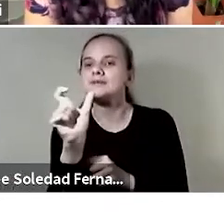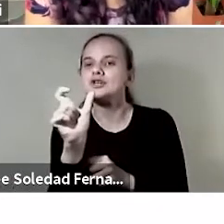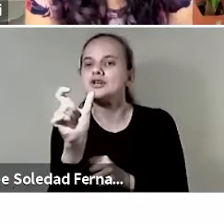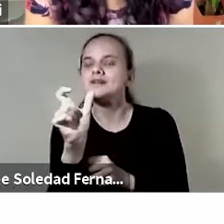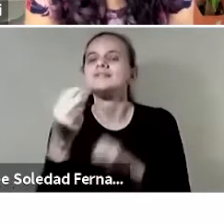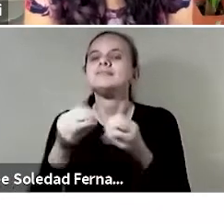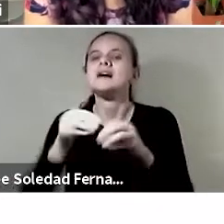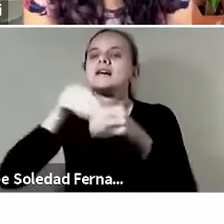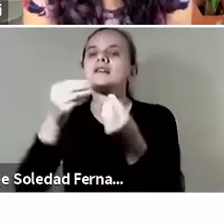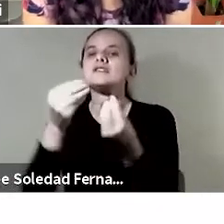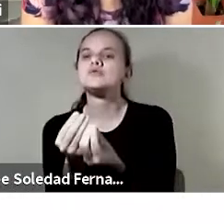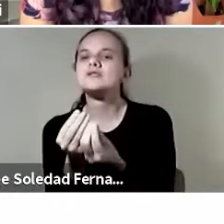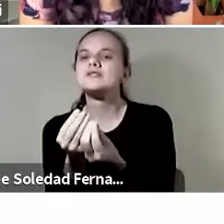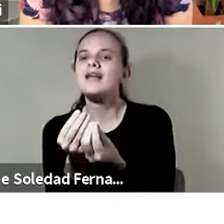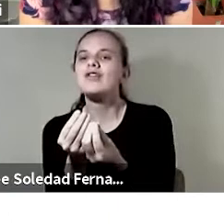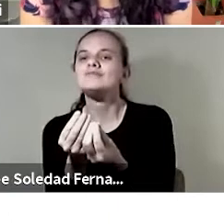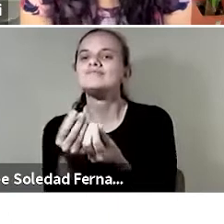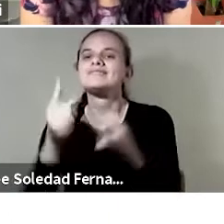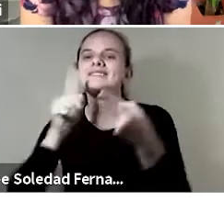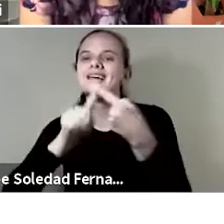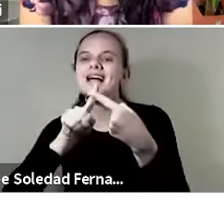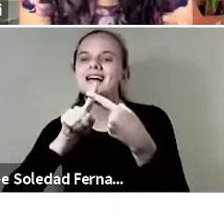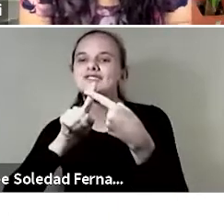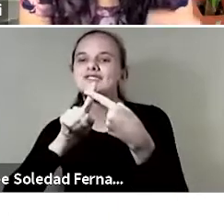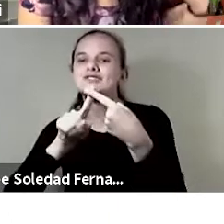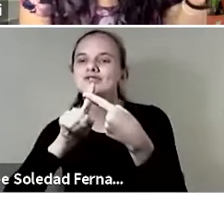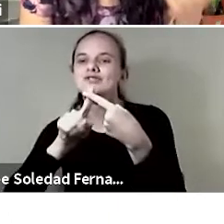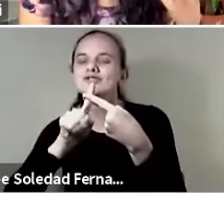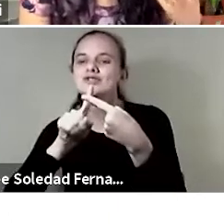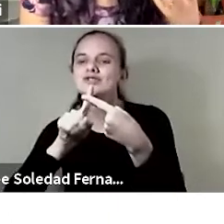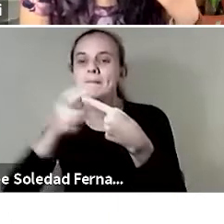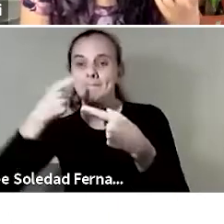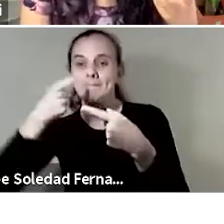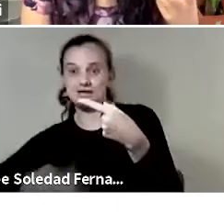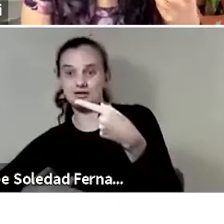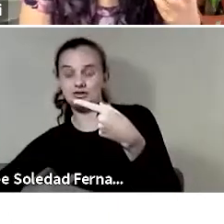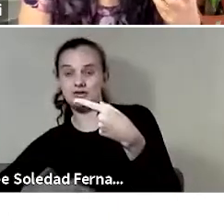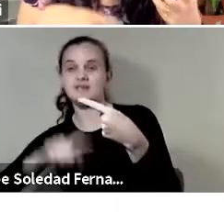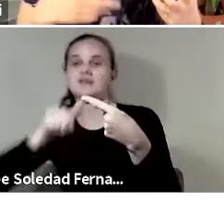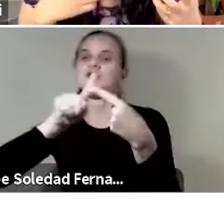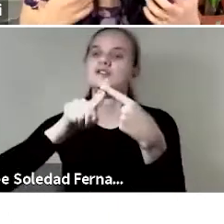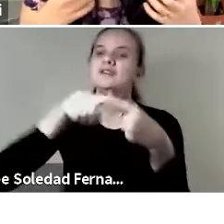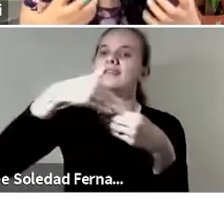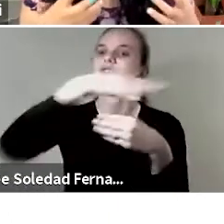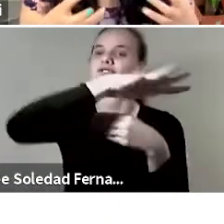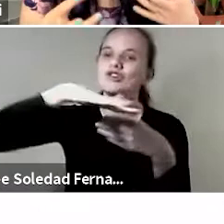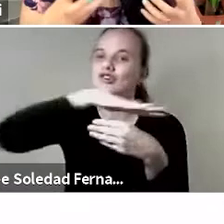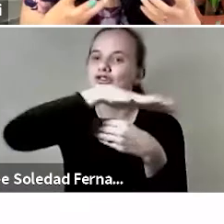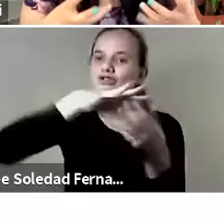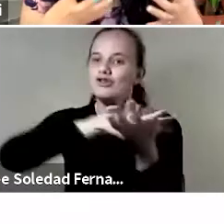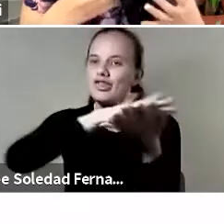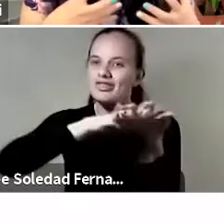La discapacidad es un concepto que evoluciona y resulta de la interacción entre personas con deficiencias y las barreras debidas a